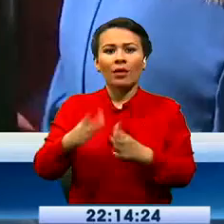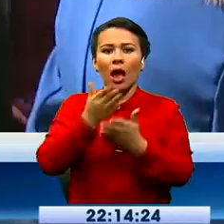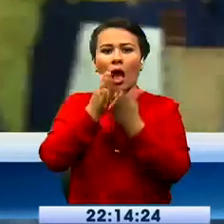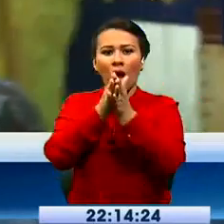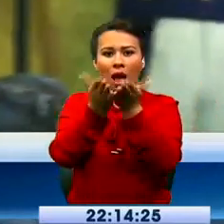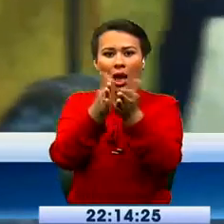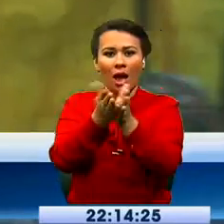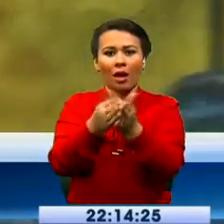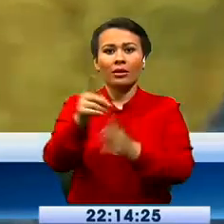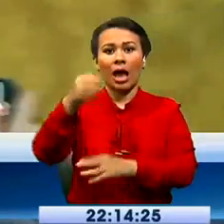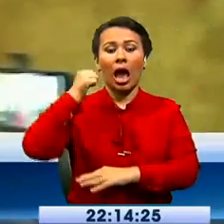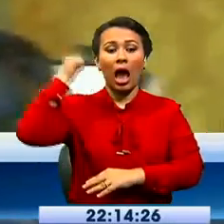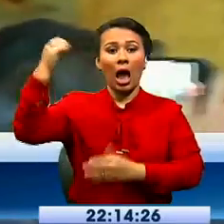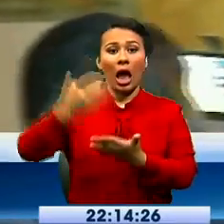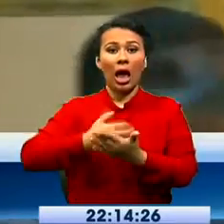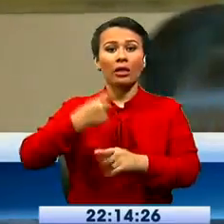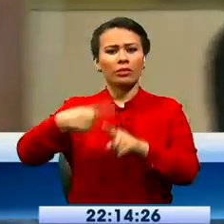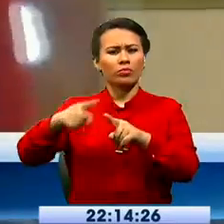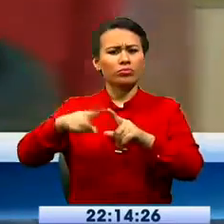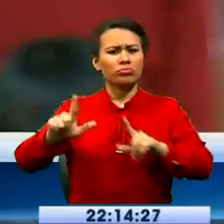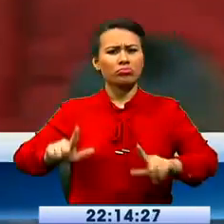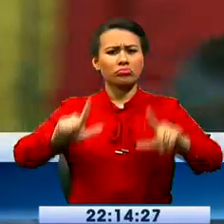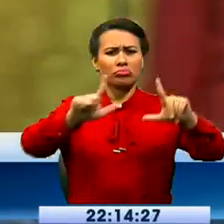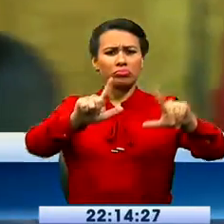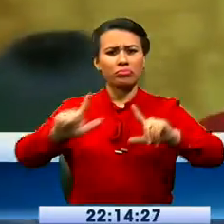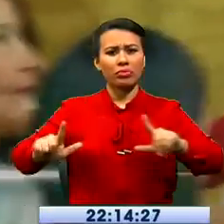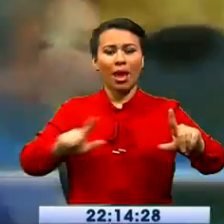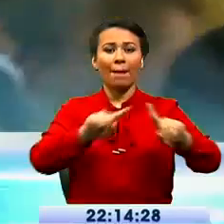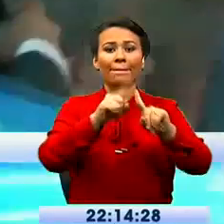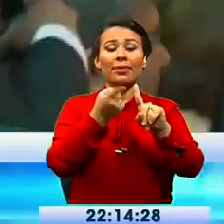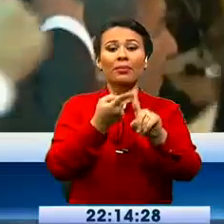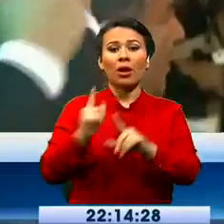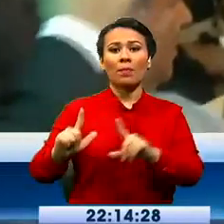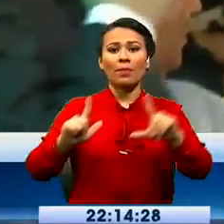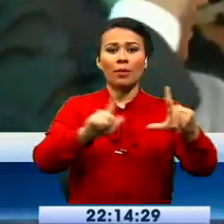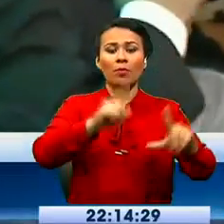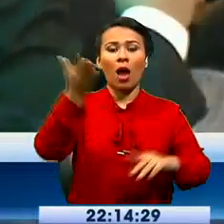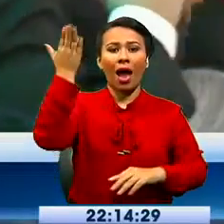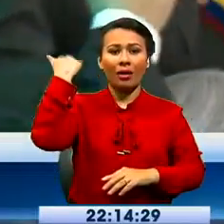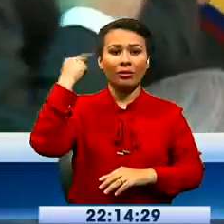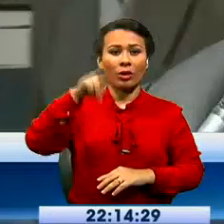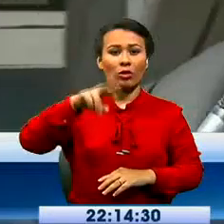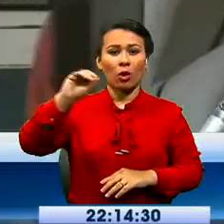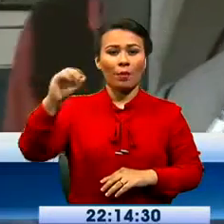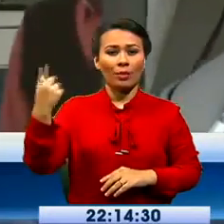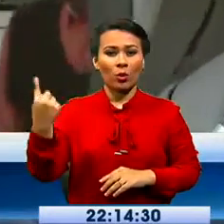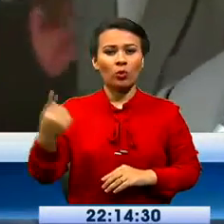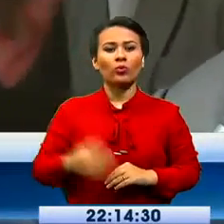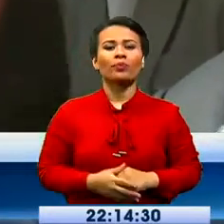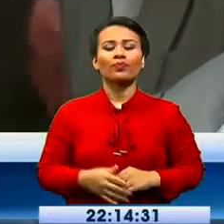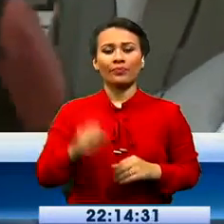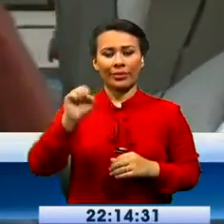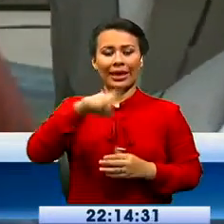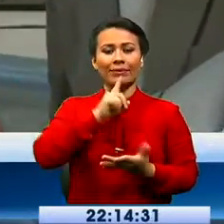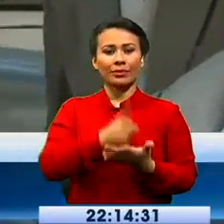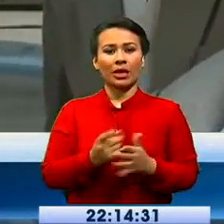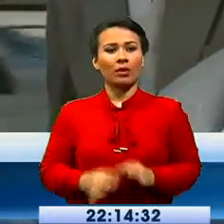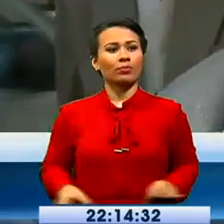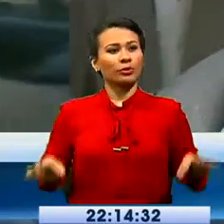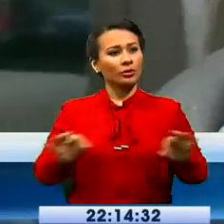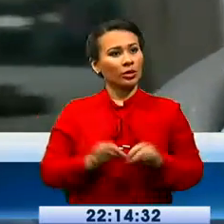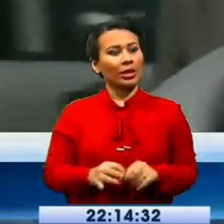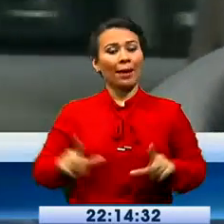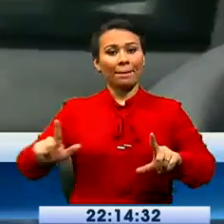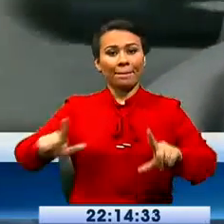Literarias, quien ha ganado otros reconocimientos, como el premio Joaquín Gallegos Lara en el año 2001. Es importante porque yo considero que el